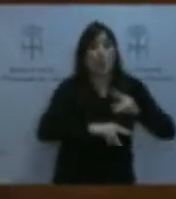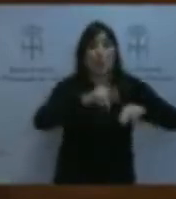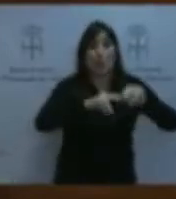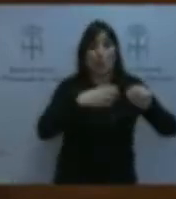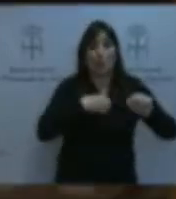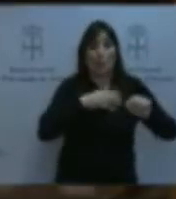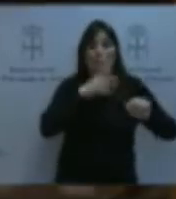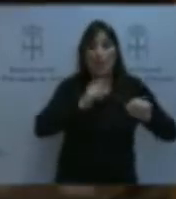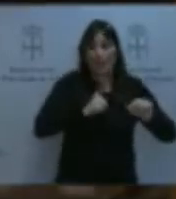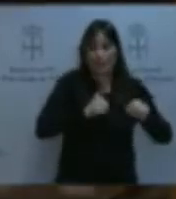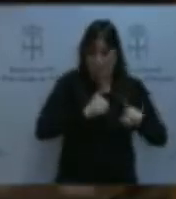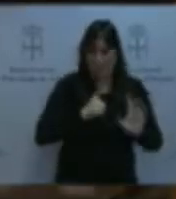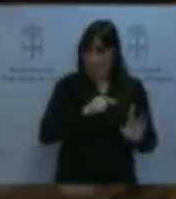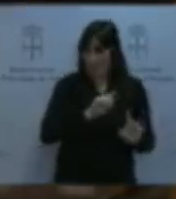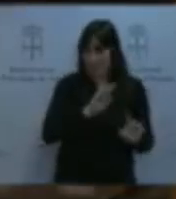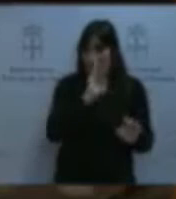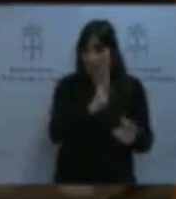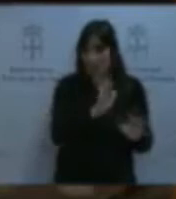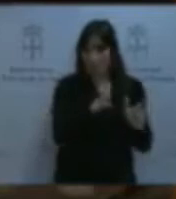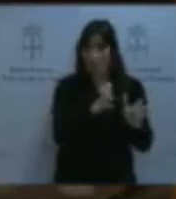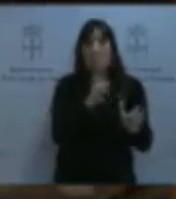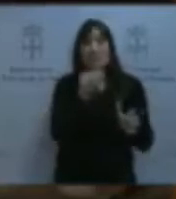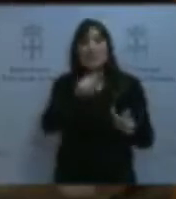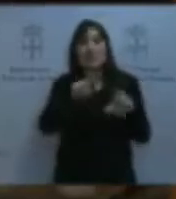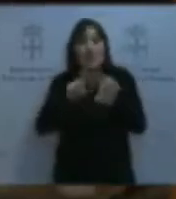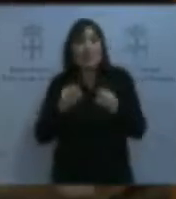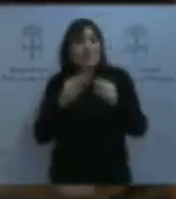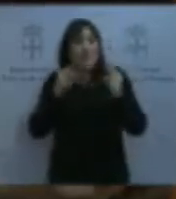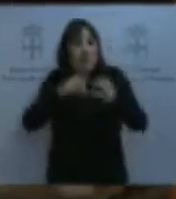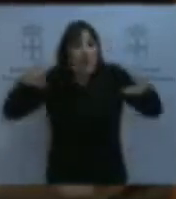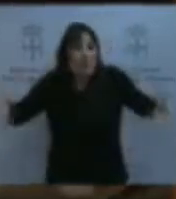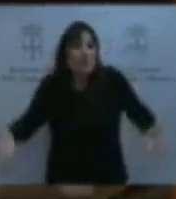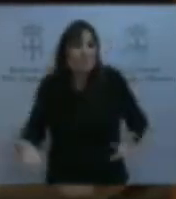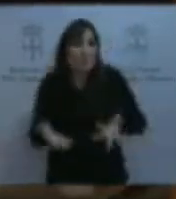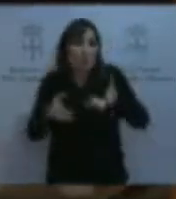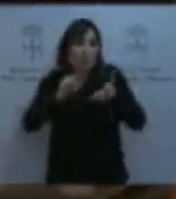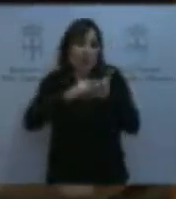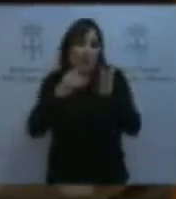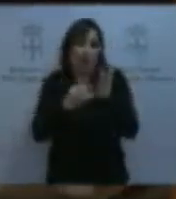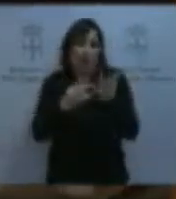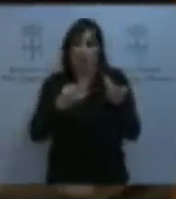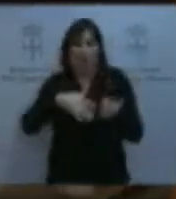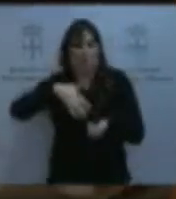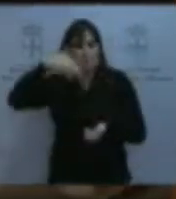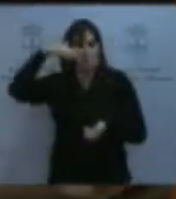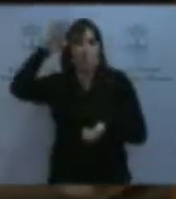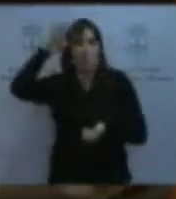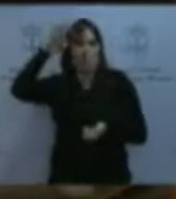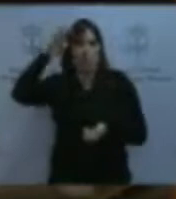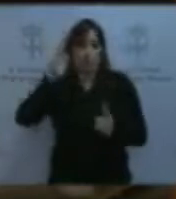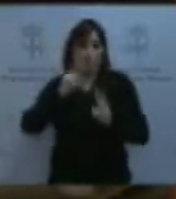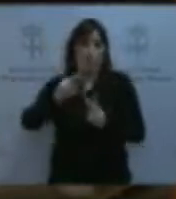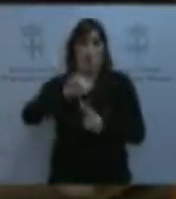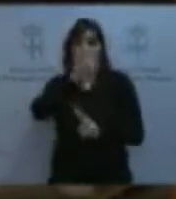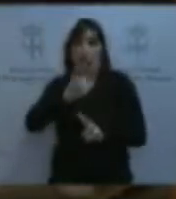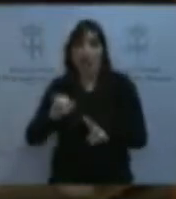empresas públicas que han impulsado proyectos absolutamente desproporcionados. Y lo hemos visto que ha pasado con la Zalia, lo hemos visto con Sogepsa.